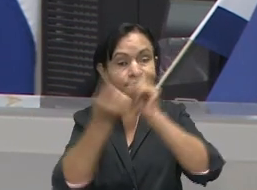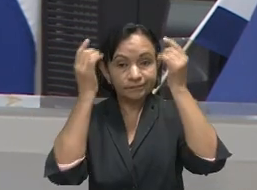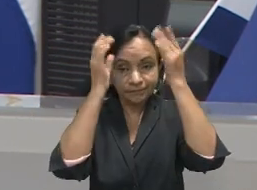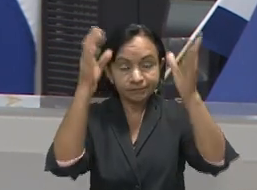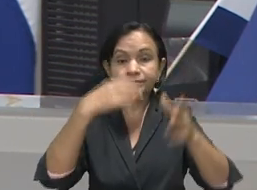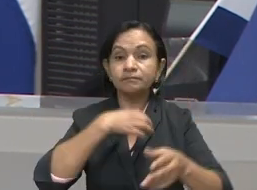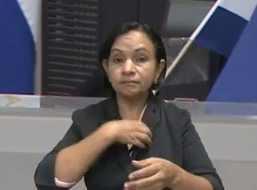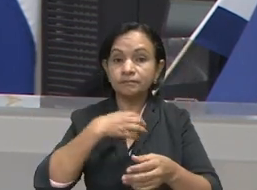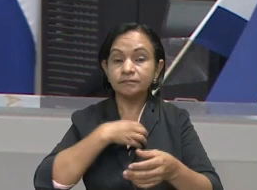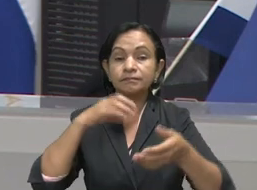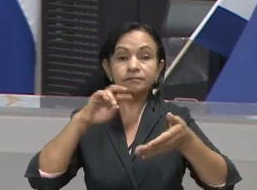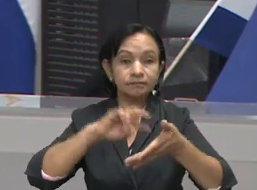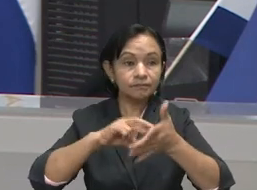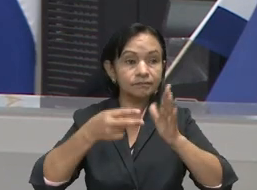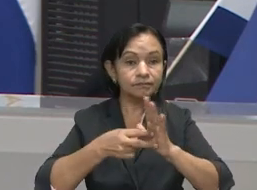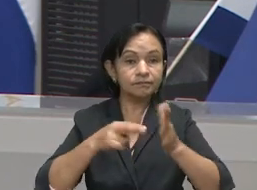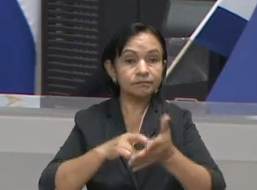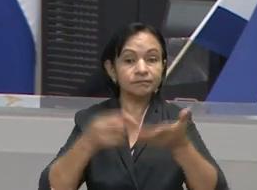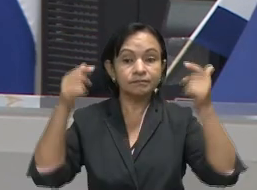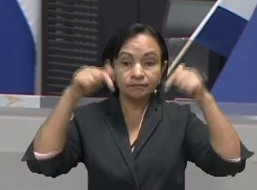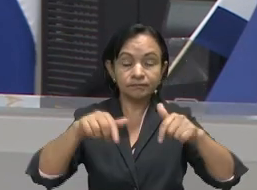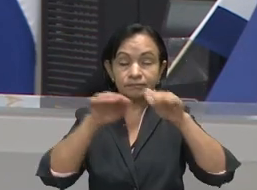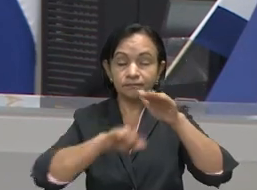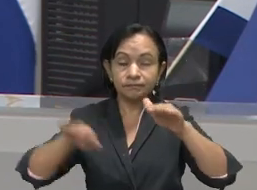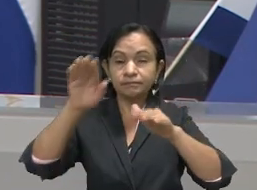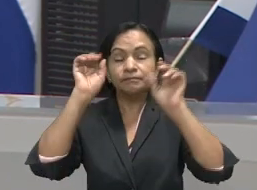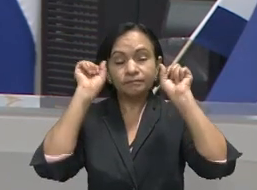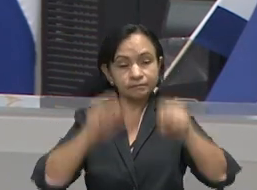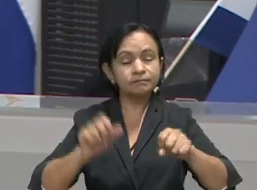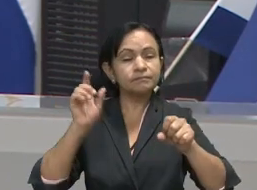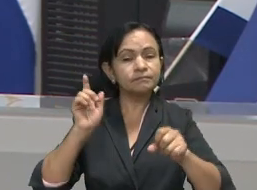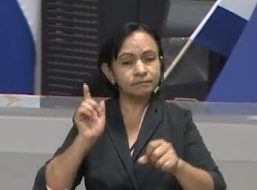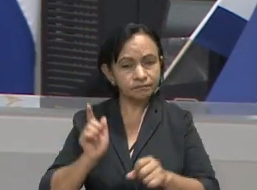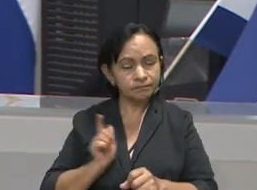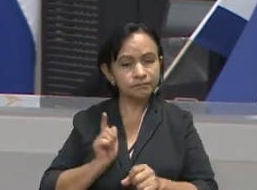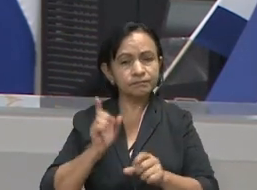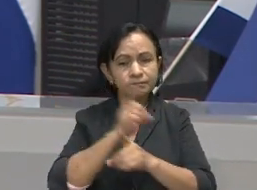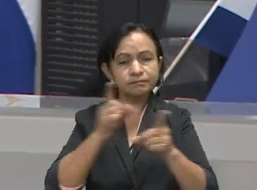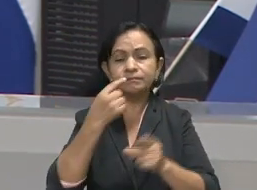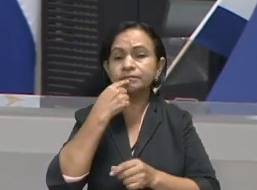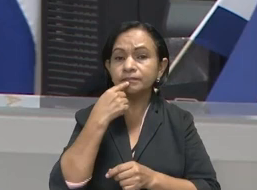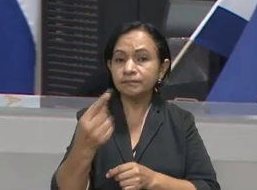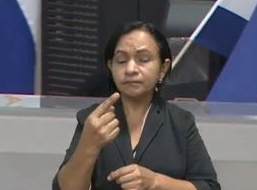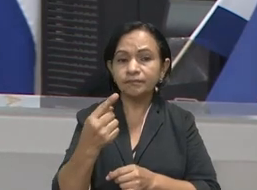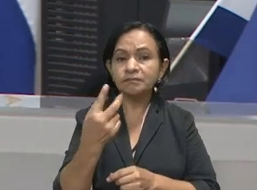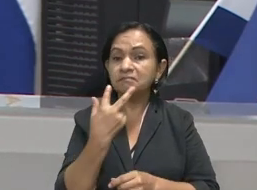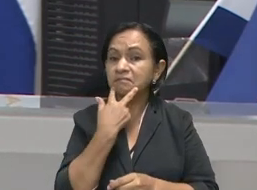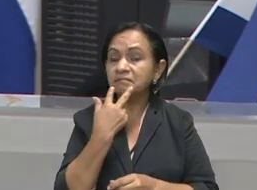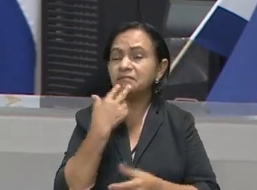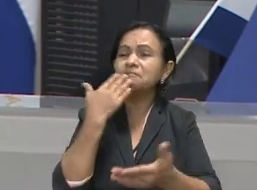cultura. Por eso, hoy más que nunca tenemos que decir que no tenemos nada